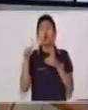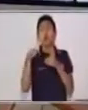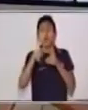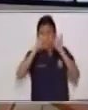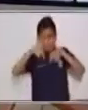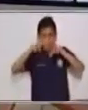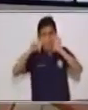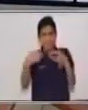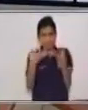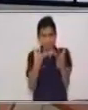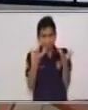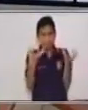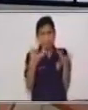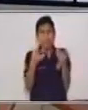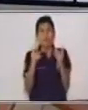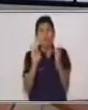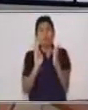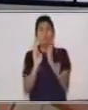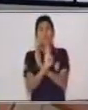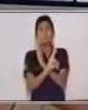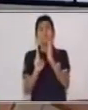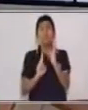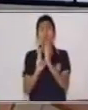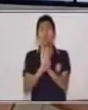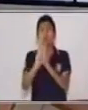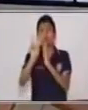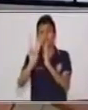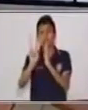porque indirectamente le está indicando la acción al verbo.